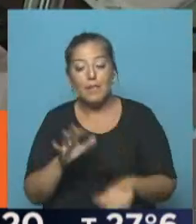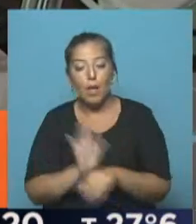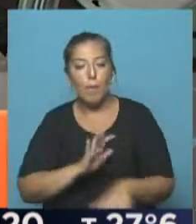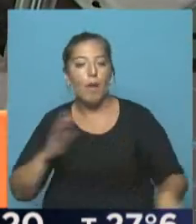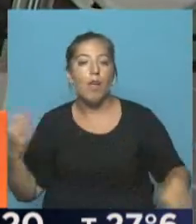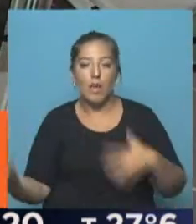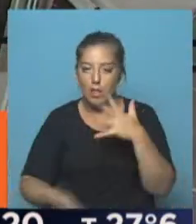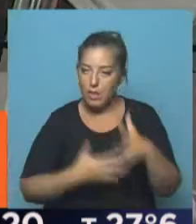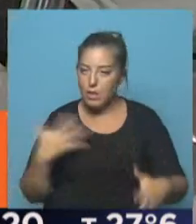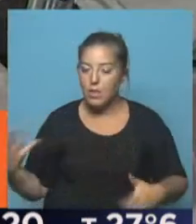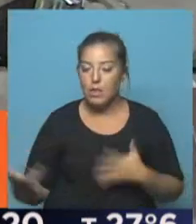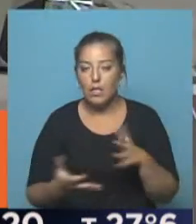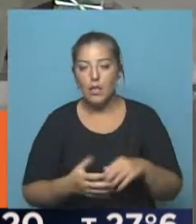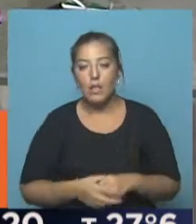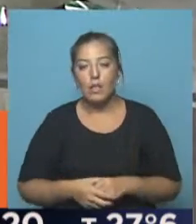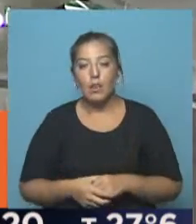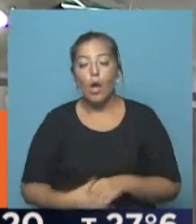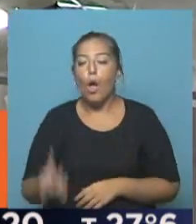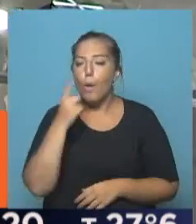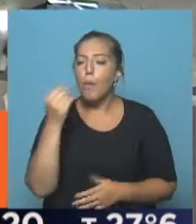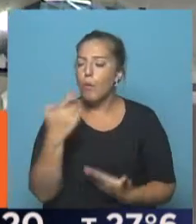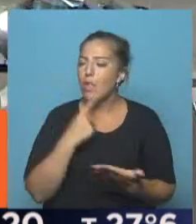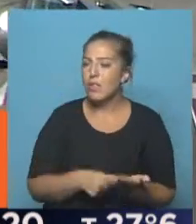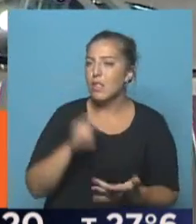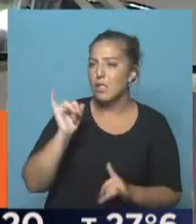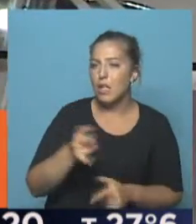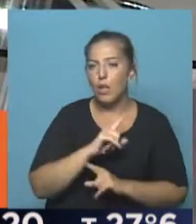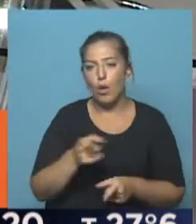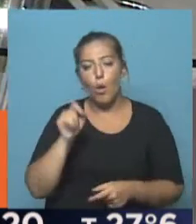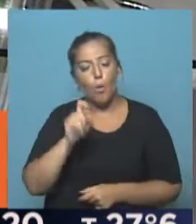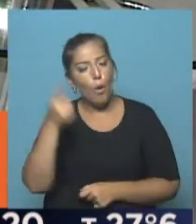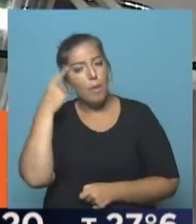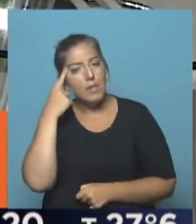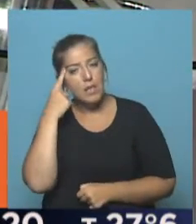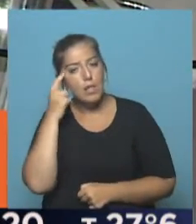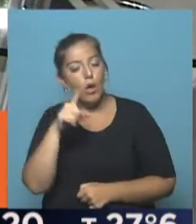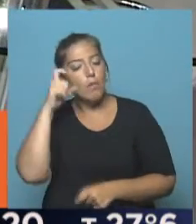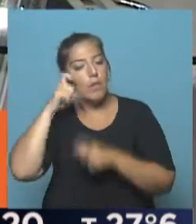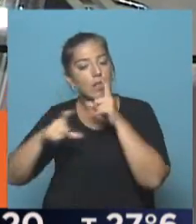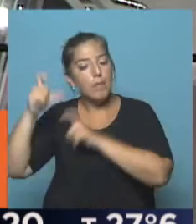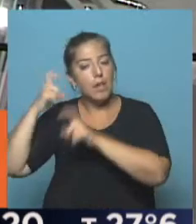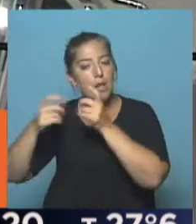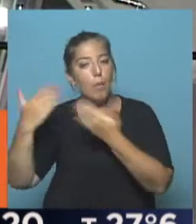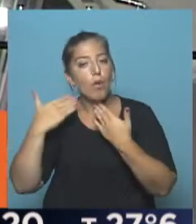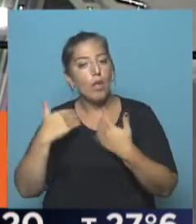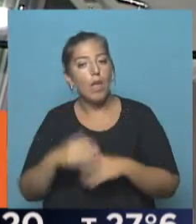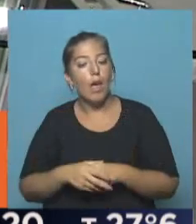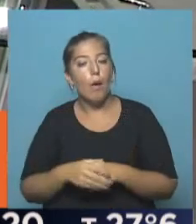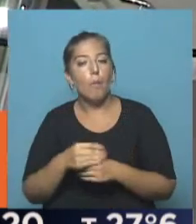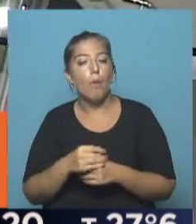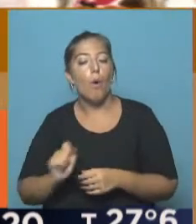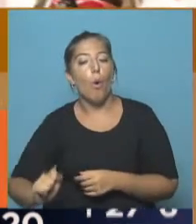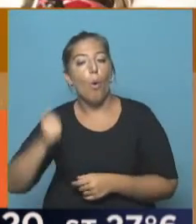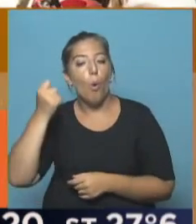generar este espacio de este hombre puede tomar decisiones. ¿Vos te imaginás con tu experiencia que podría venir un impeachment por ese lado